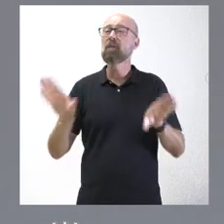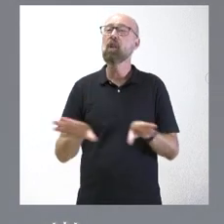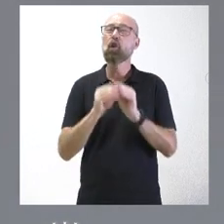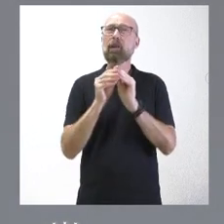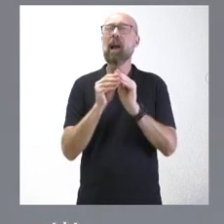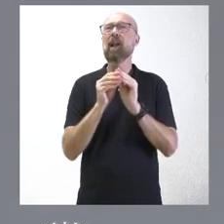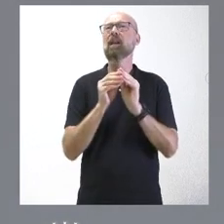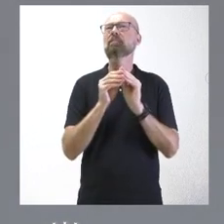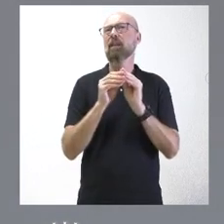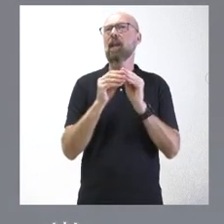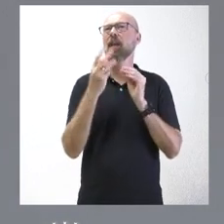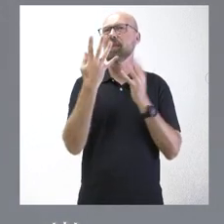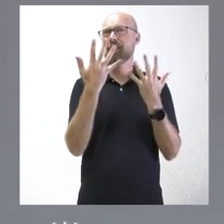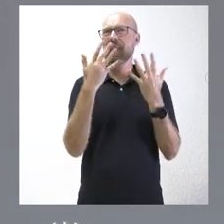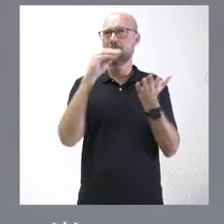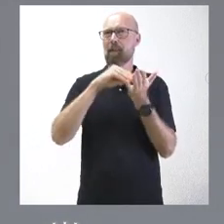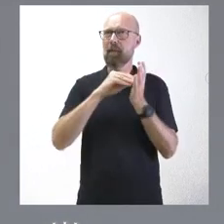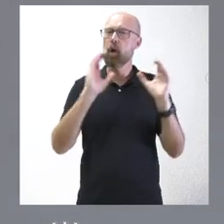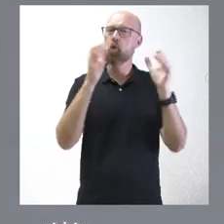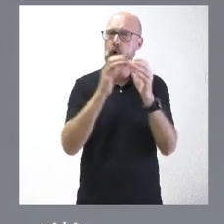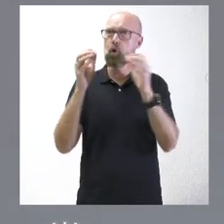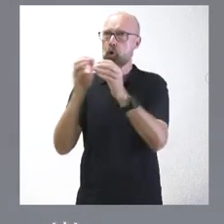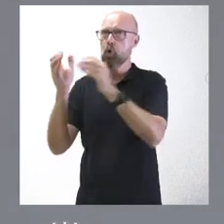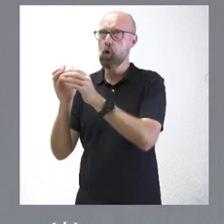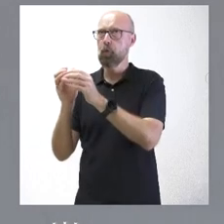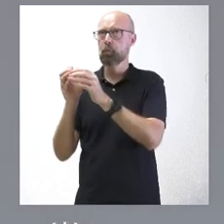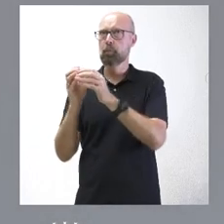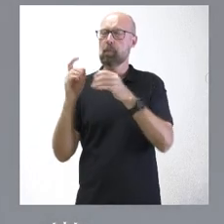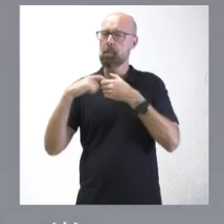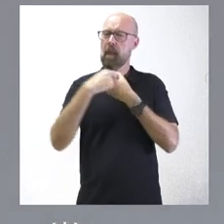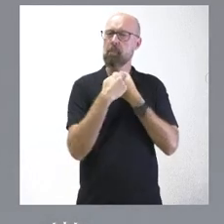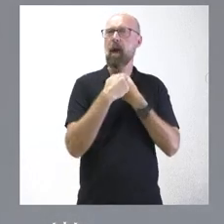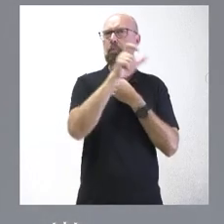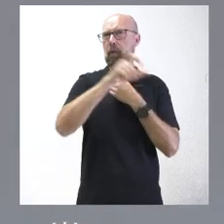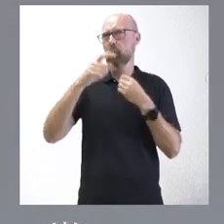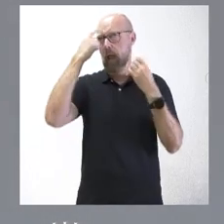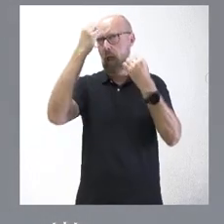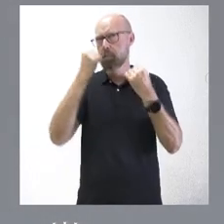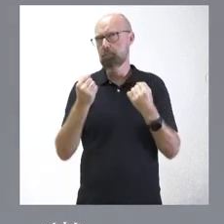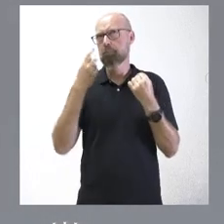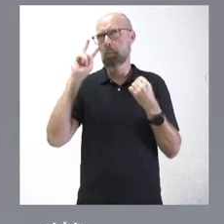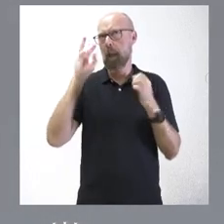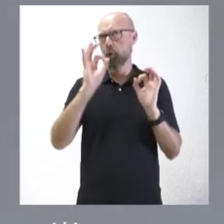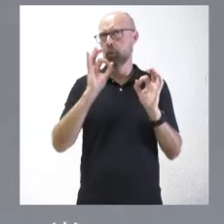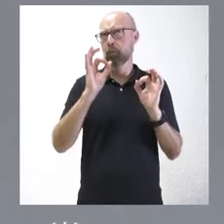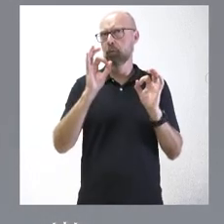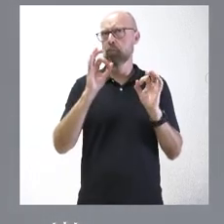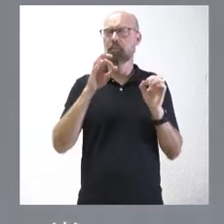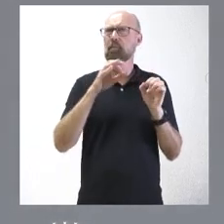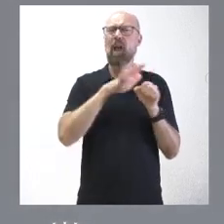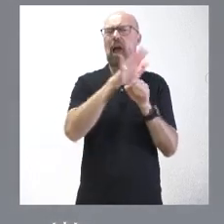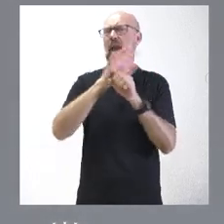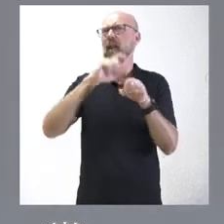de esos grupos de trabajo en los que participa expertos que tenían que ver con todos los campos